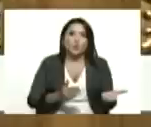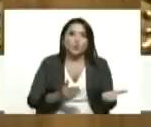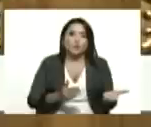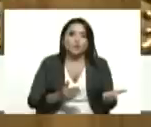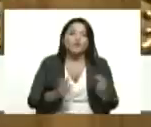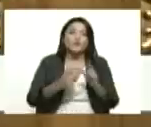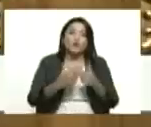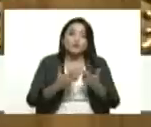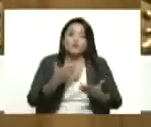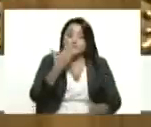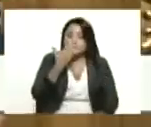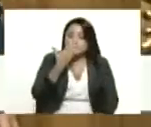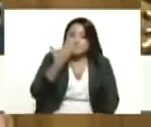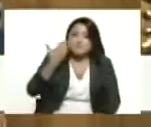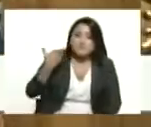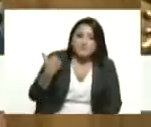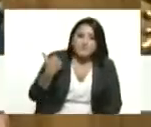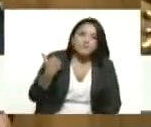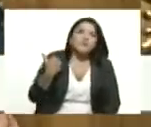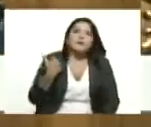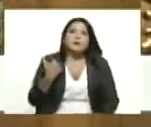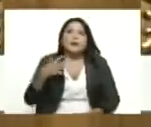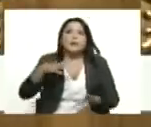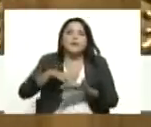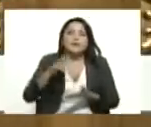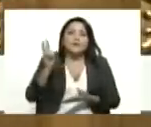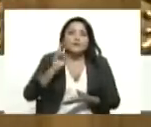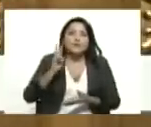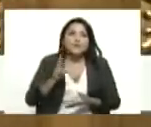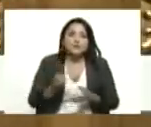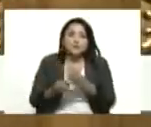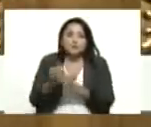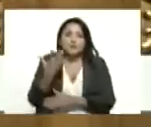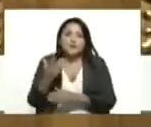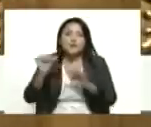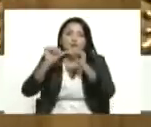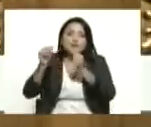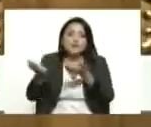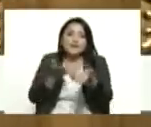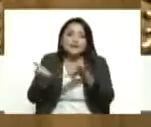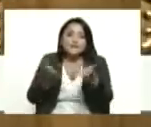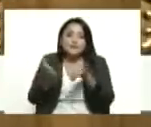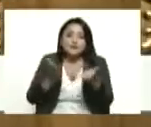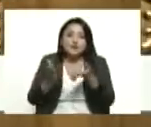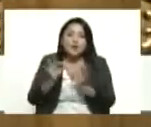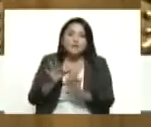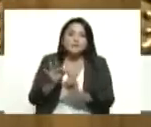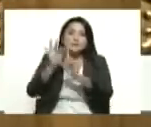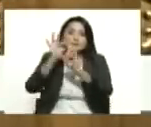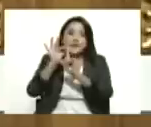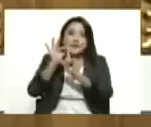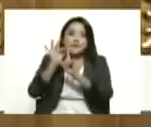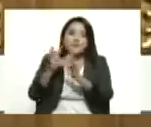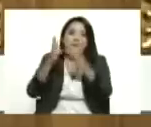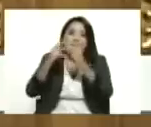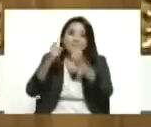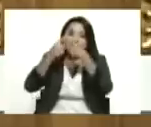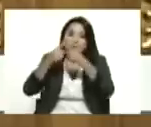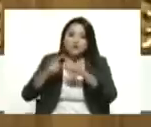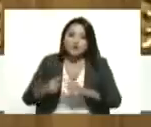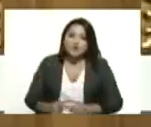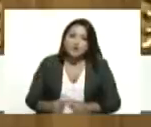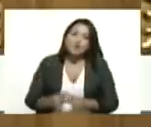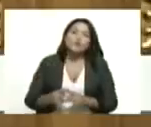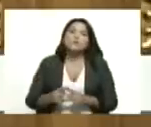Recientemente, el Estado venezolano acaba de crear el Servicio Especializado para la Administración y Enajenación de